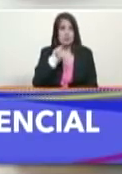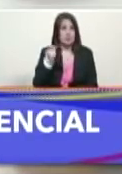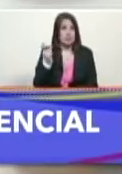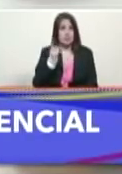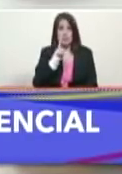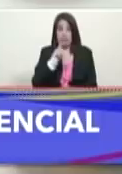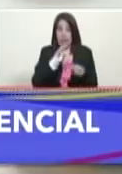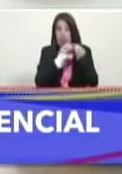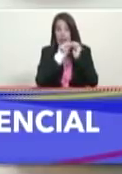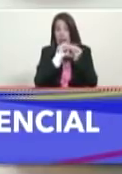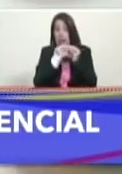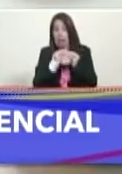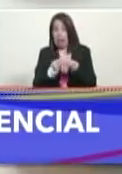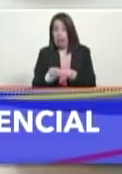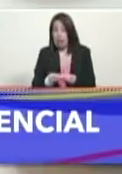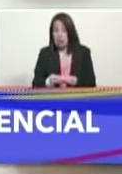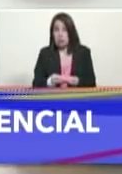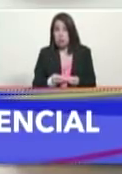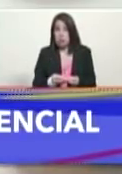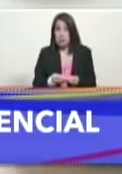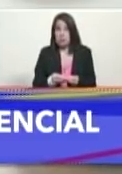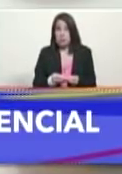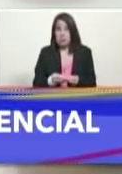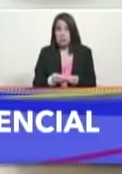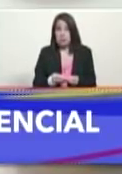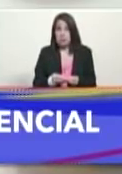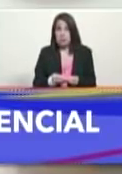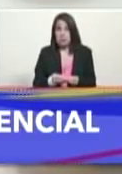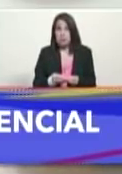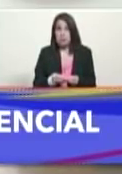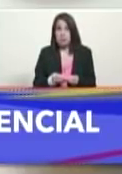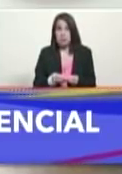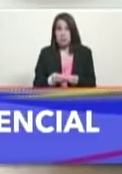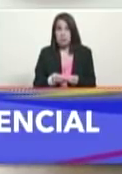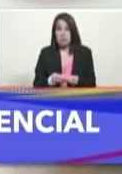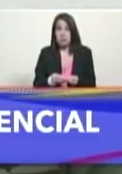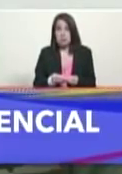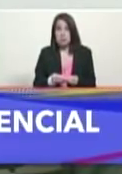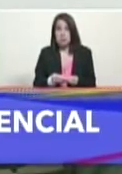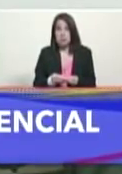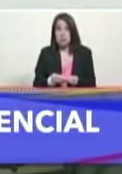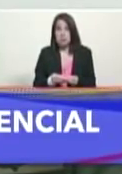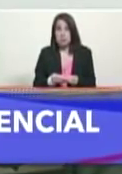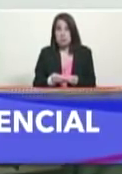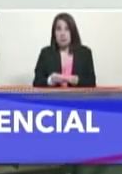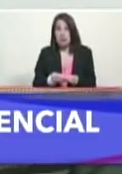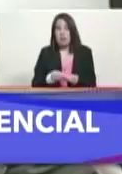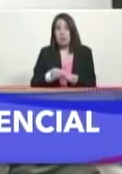reponer la vida de un cuerpo que ha sufrido un electroshock.